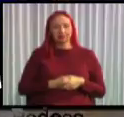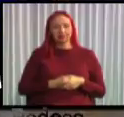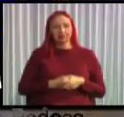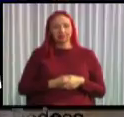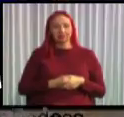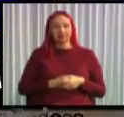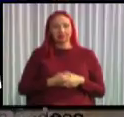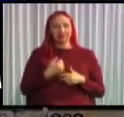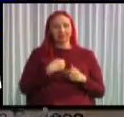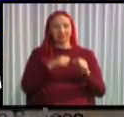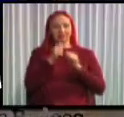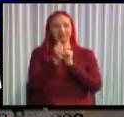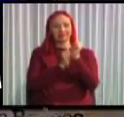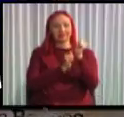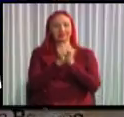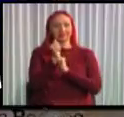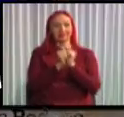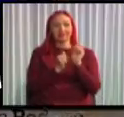Hacía competencias.